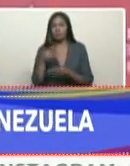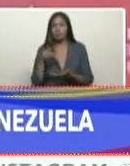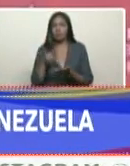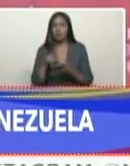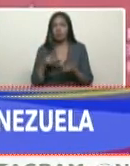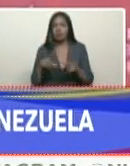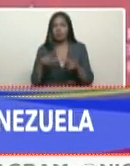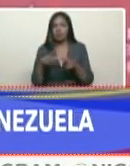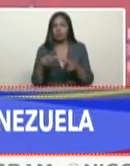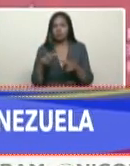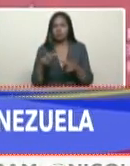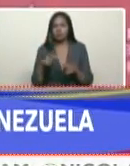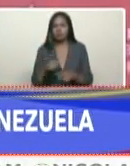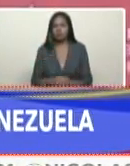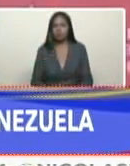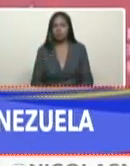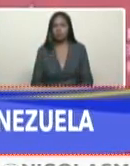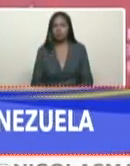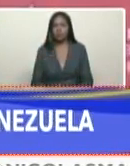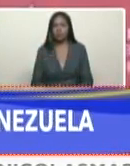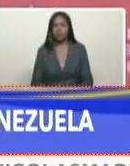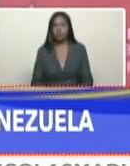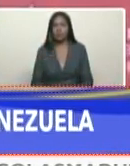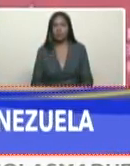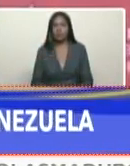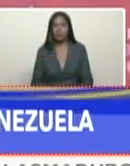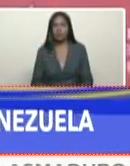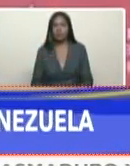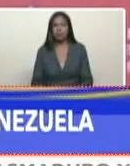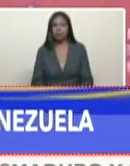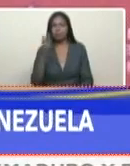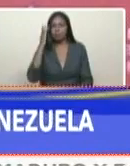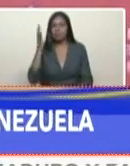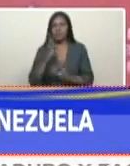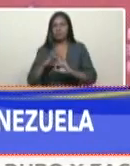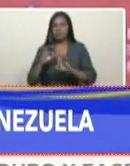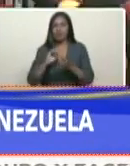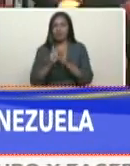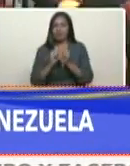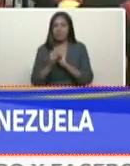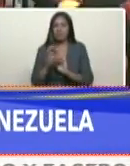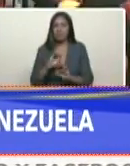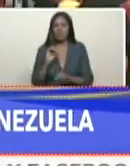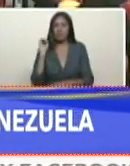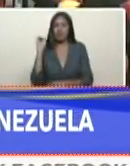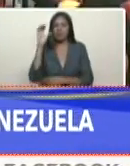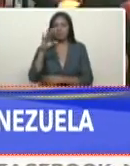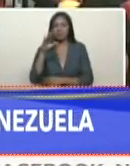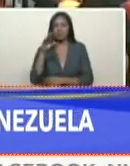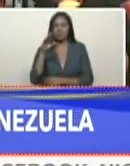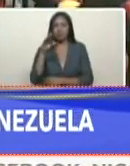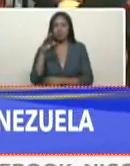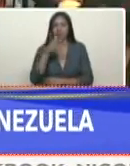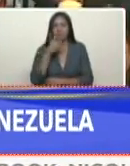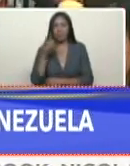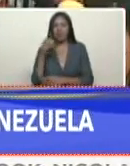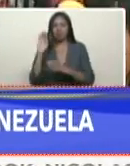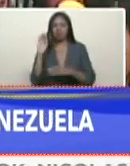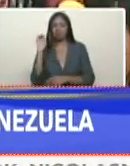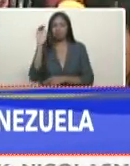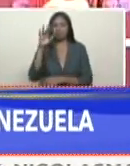State. ¿Ah? No saben nada de eso ustedes, ¿vale? En basquetbol, la NBA, mejor basquetbol del